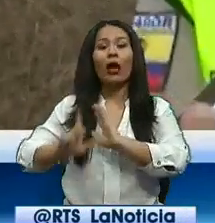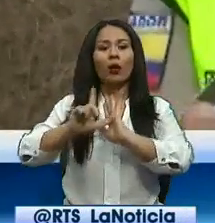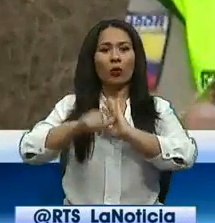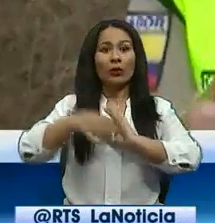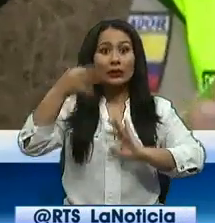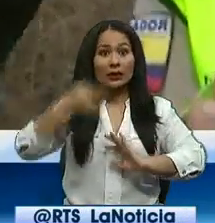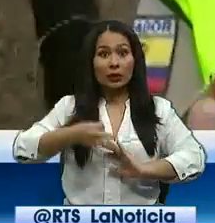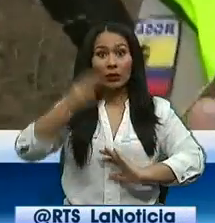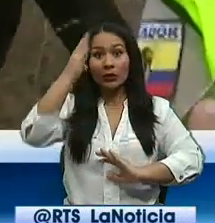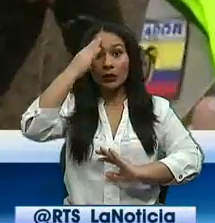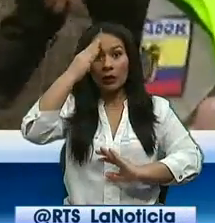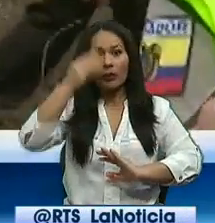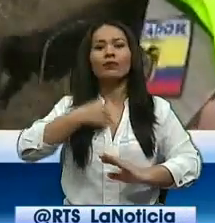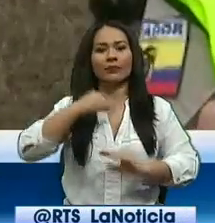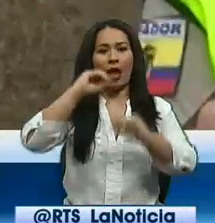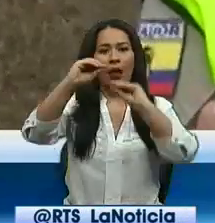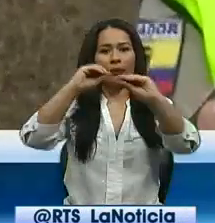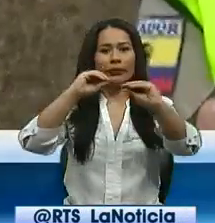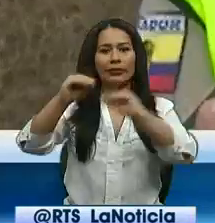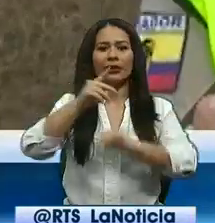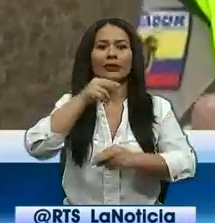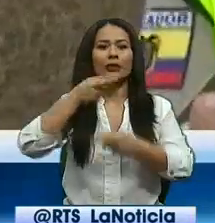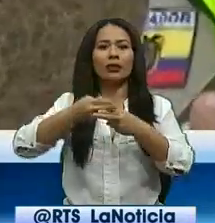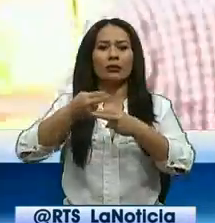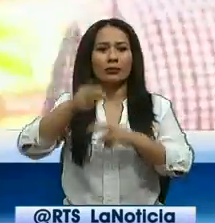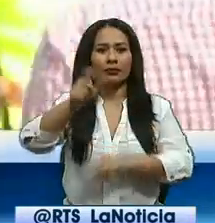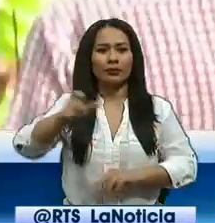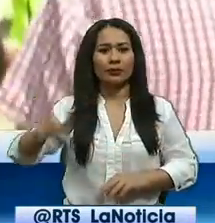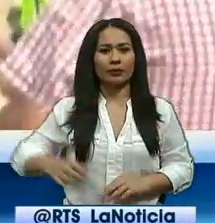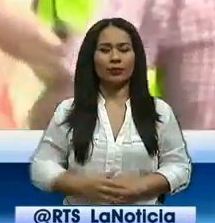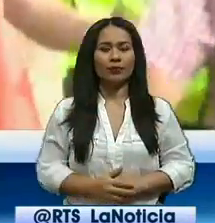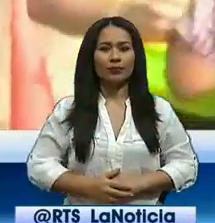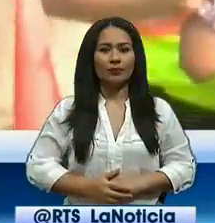certeramente decirles con mayor amplitud la información.